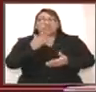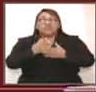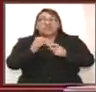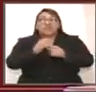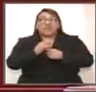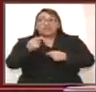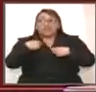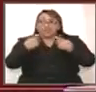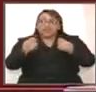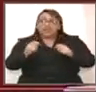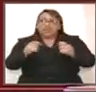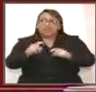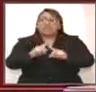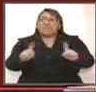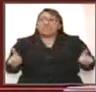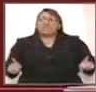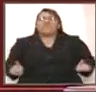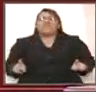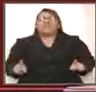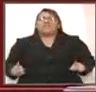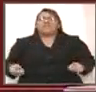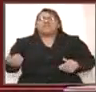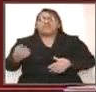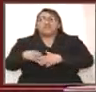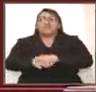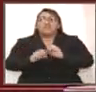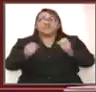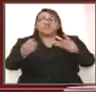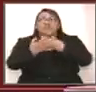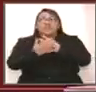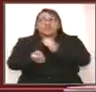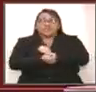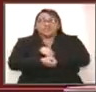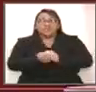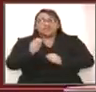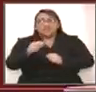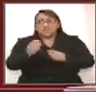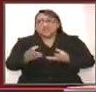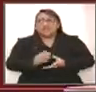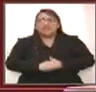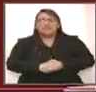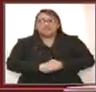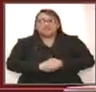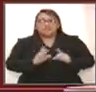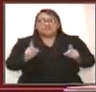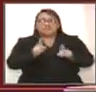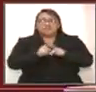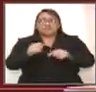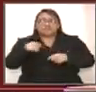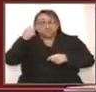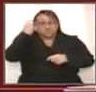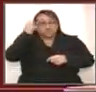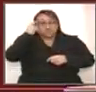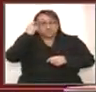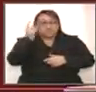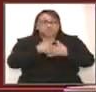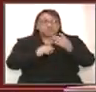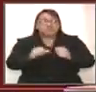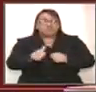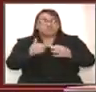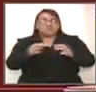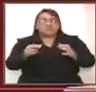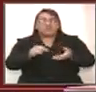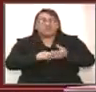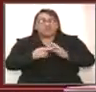tengan un tratamiento distinto dentro del sistema penitenciario. Claro que sí, pero lo que también debemos pensar es que otra